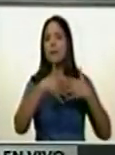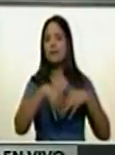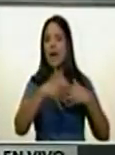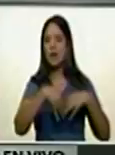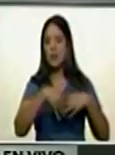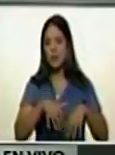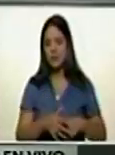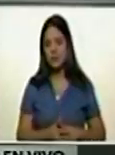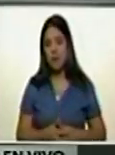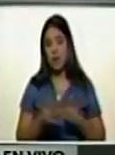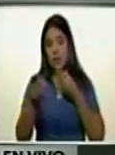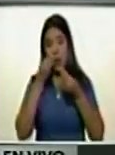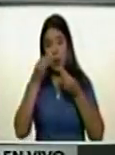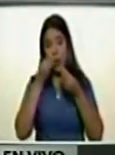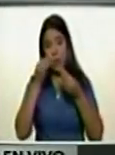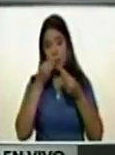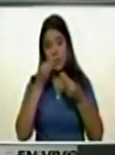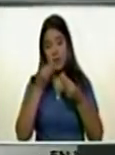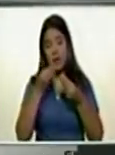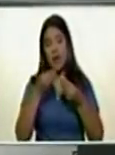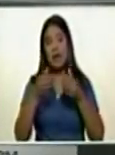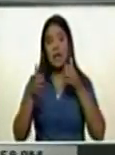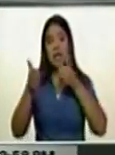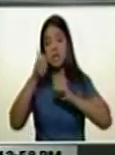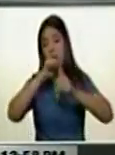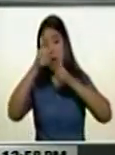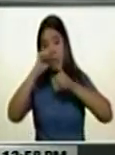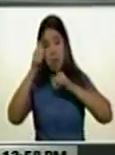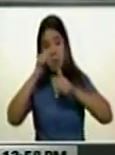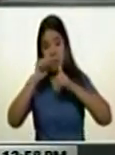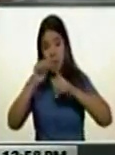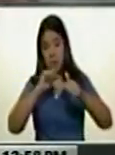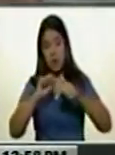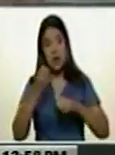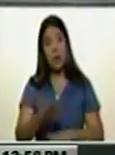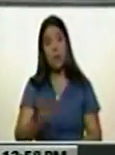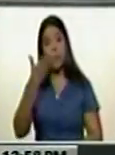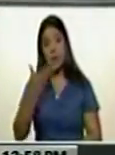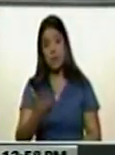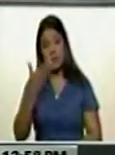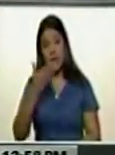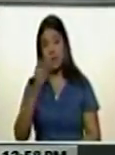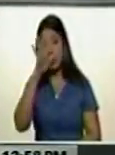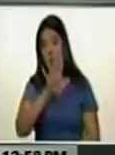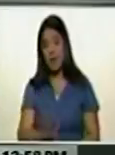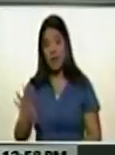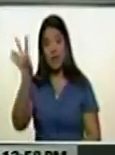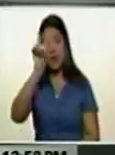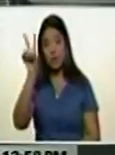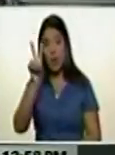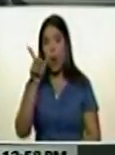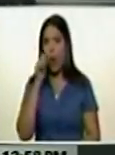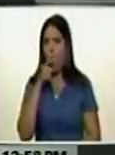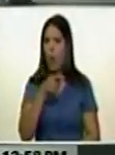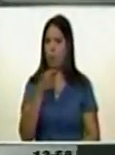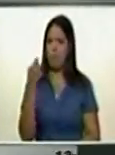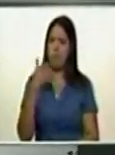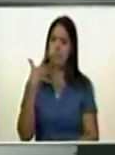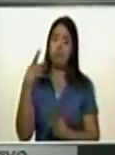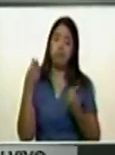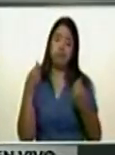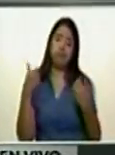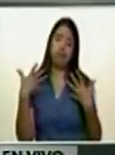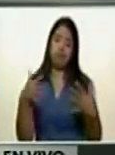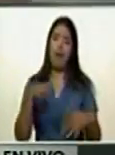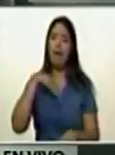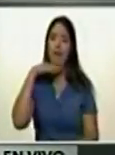empresas de alimentación y de bebidas alcohólicas más importantes de este país, un hombre